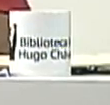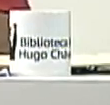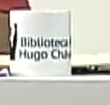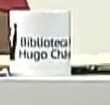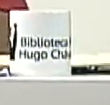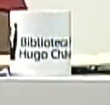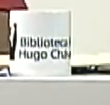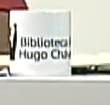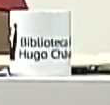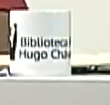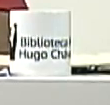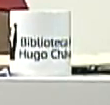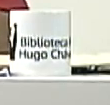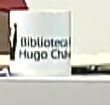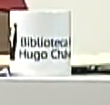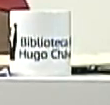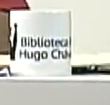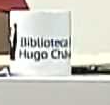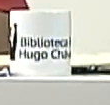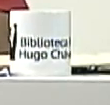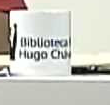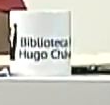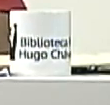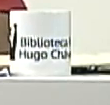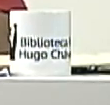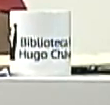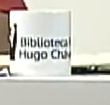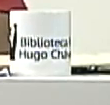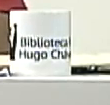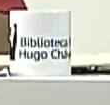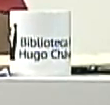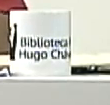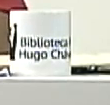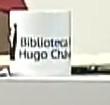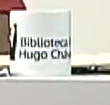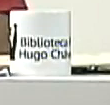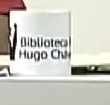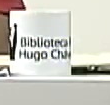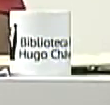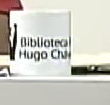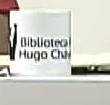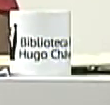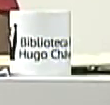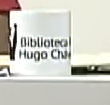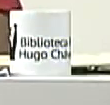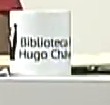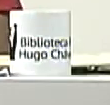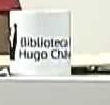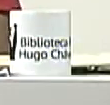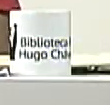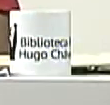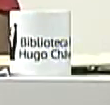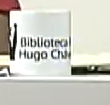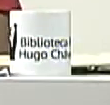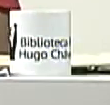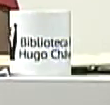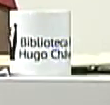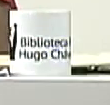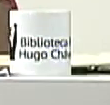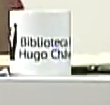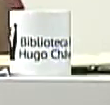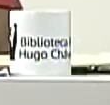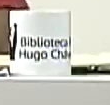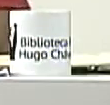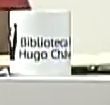pueblo venezolano, en las mujeres, en los movimientos sociales, en las calles, en las comunidades, en todos los